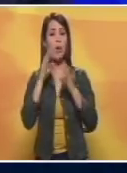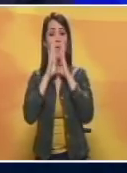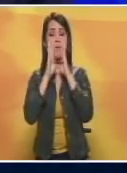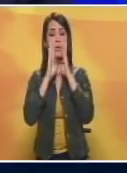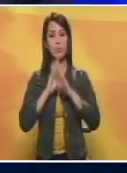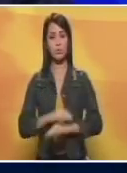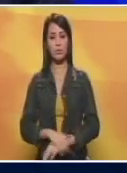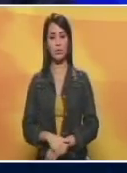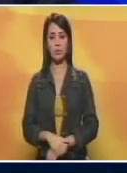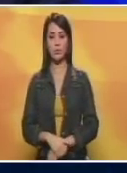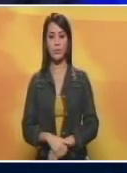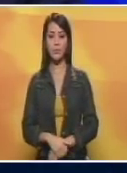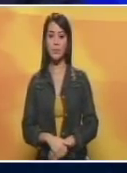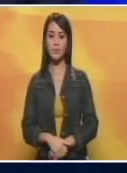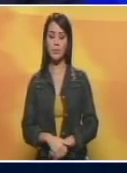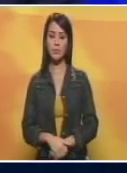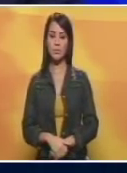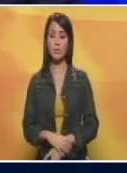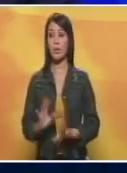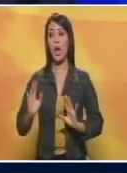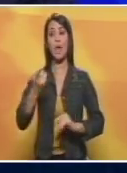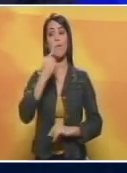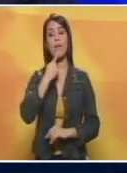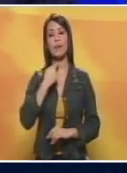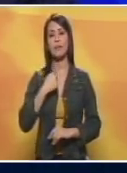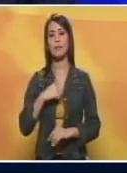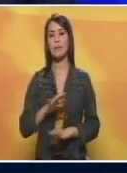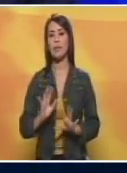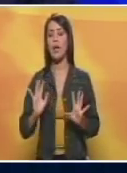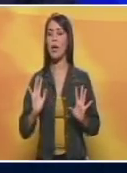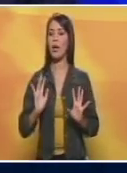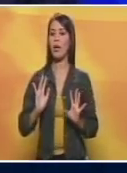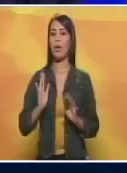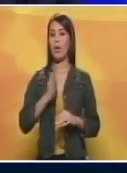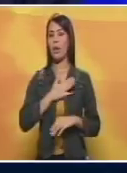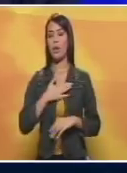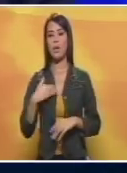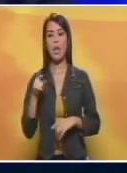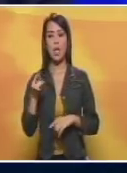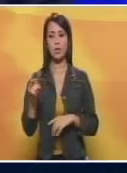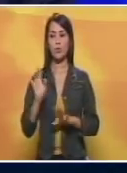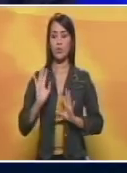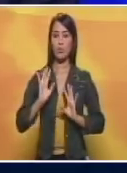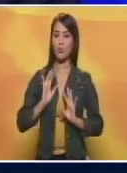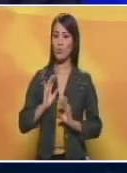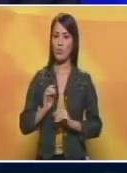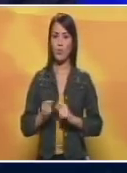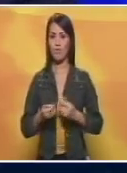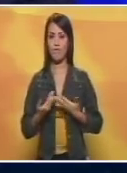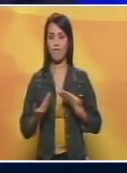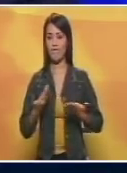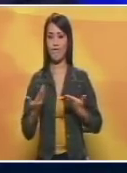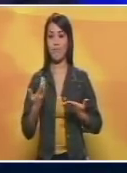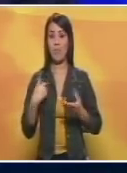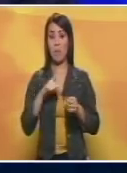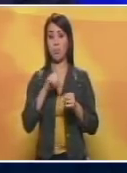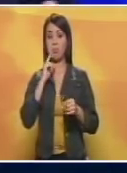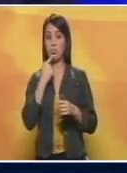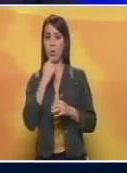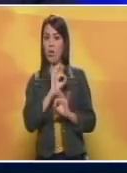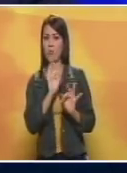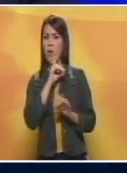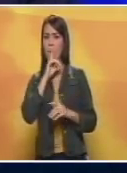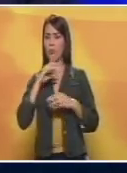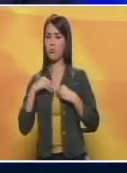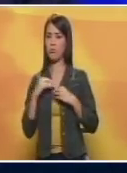mp es que ahora no van a venir a lastrar a quererse salir desde el paquete decir yo no lo dije yo